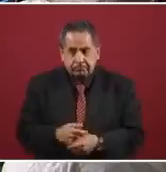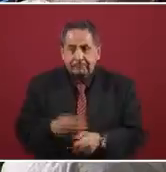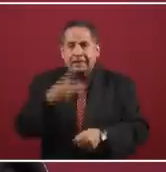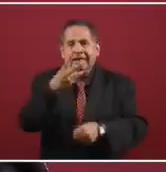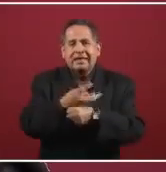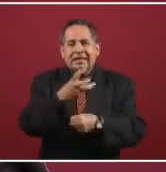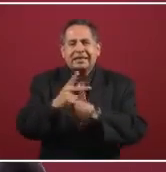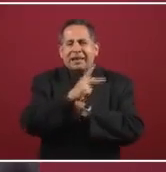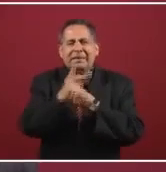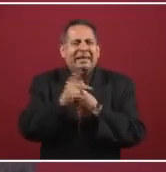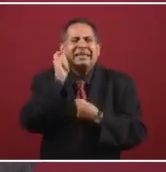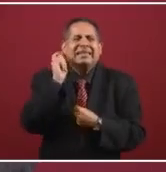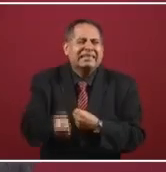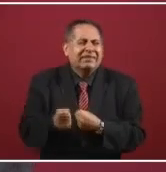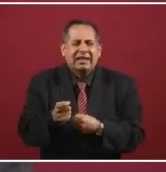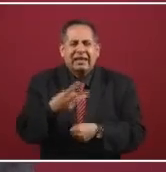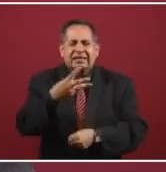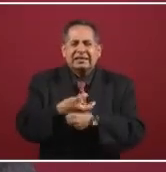país seguro qué es?